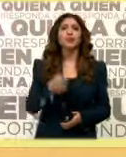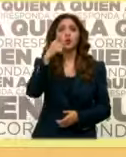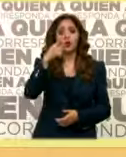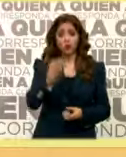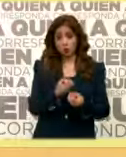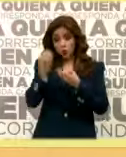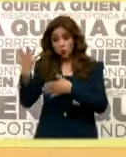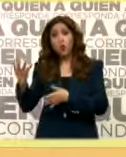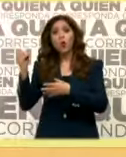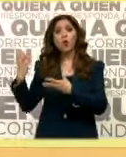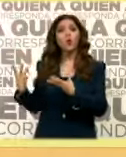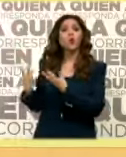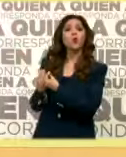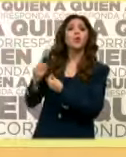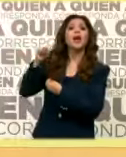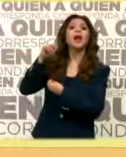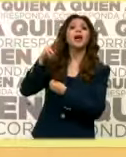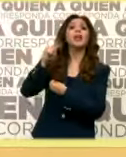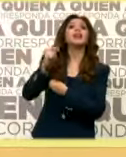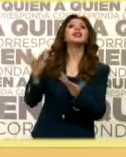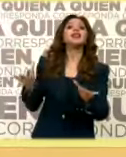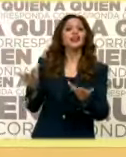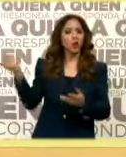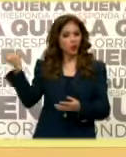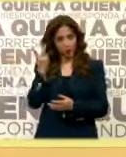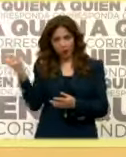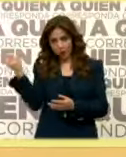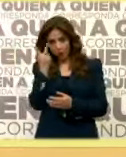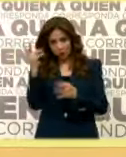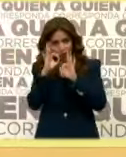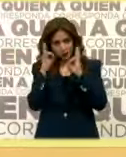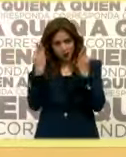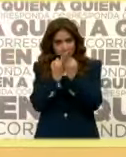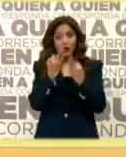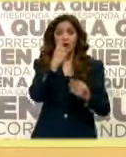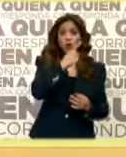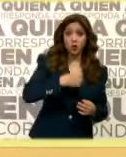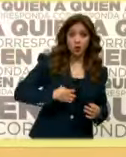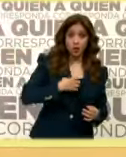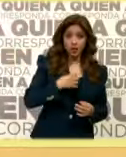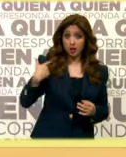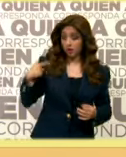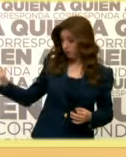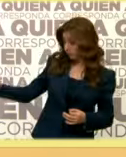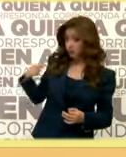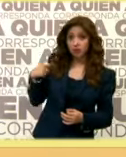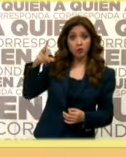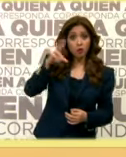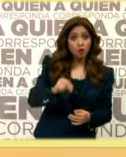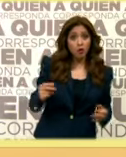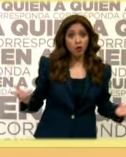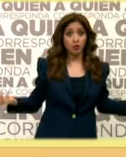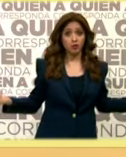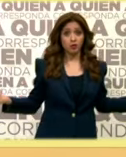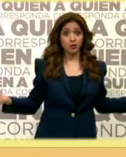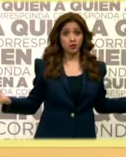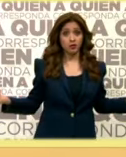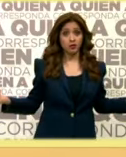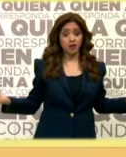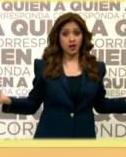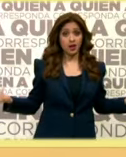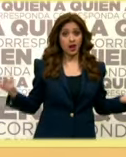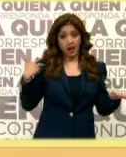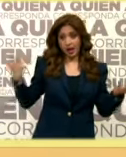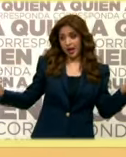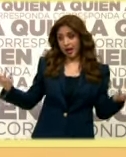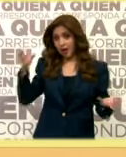de Aneta Asbun? Las dos cosas, las dos cosas. Gracias. O sea que no está contento por estar al lado de nosotros. Oh, sí, ¿cómo no? Por supuesto.